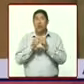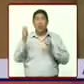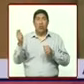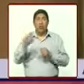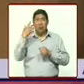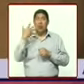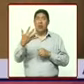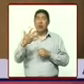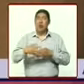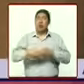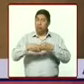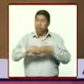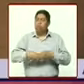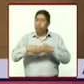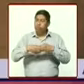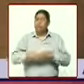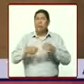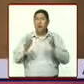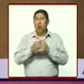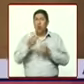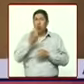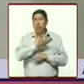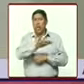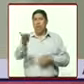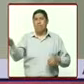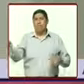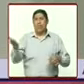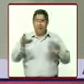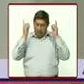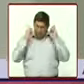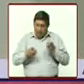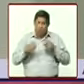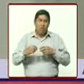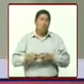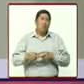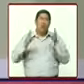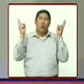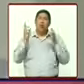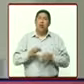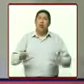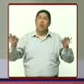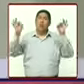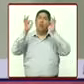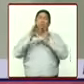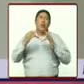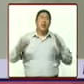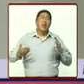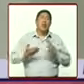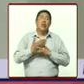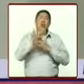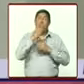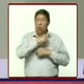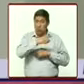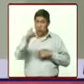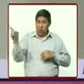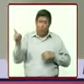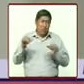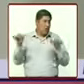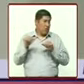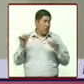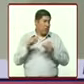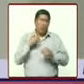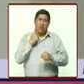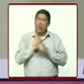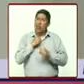Bolivisión. Con una alianza estratégica con ustedes, así que eso es muy importante porque a través de ustedes también se hace